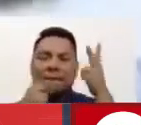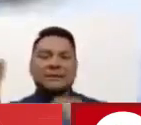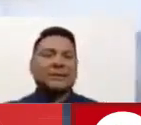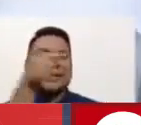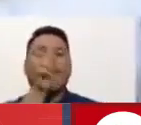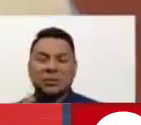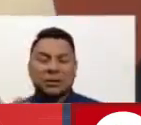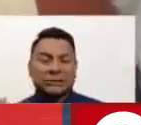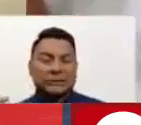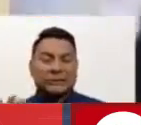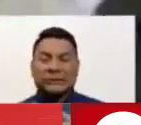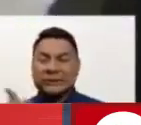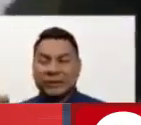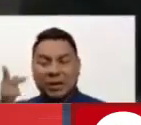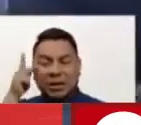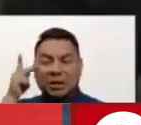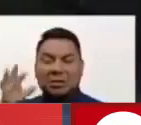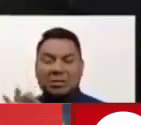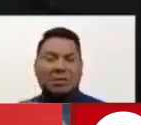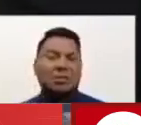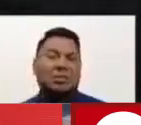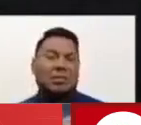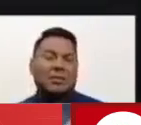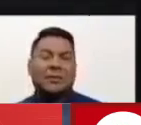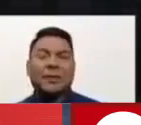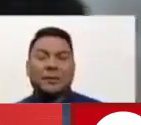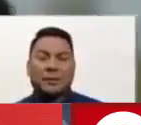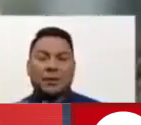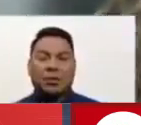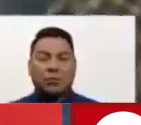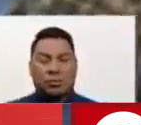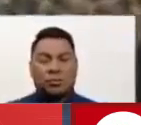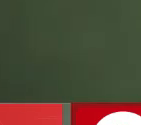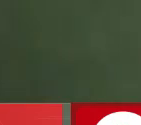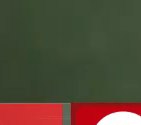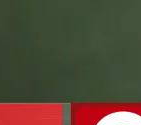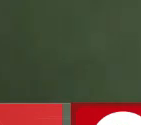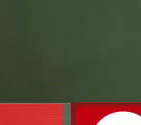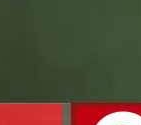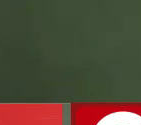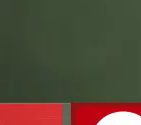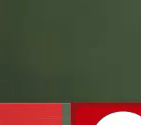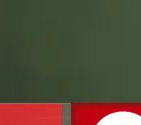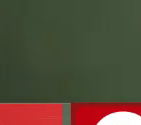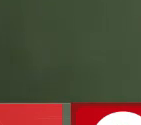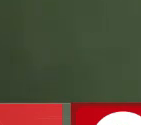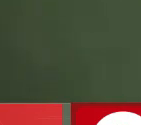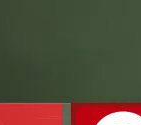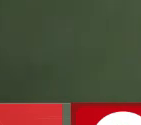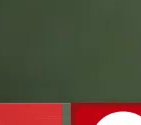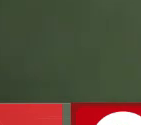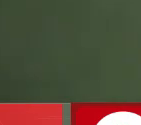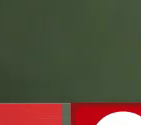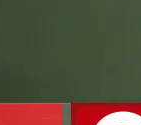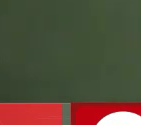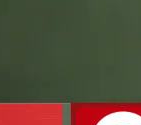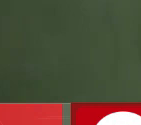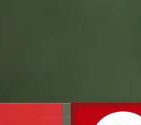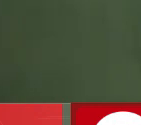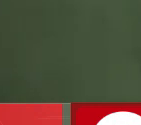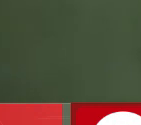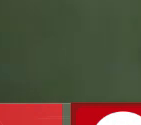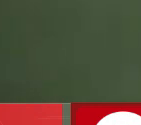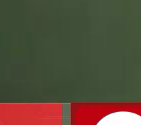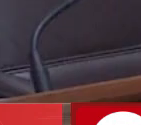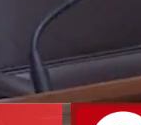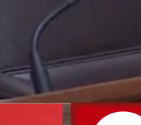quien puso a disposición su cargo el pasado 24 de octubre juan carlos de laila vocero alterno de fuerza popular